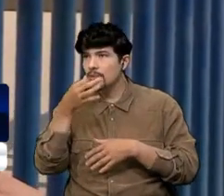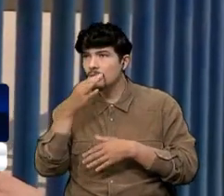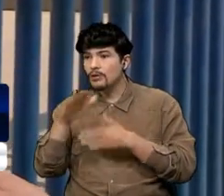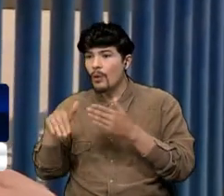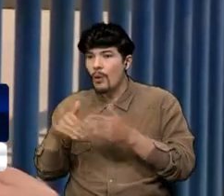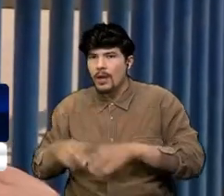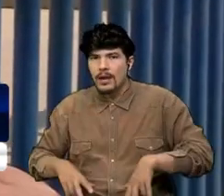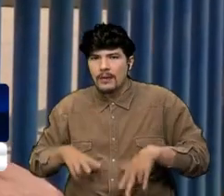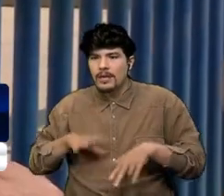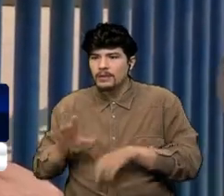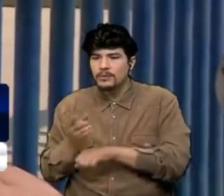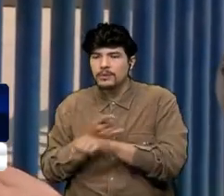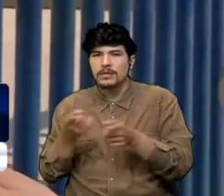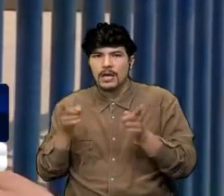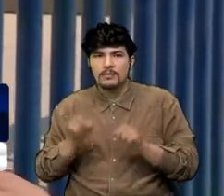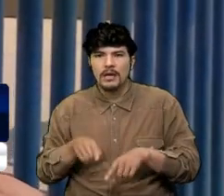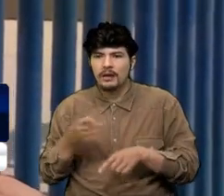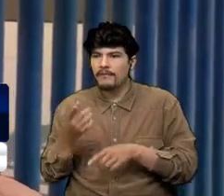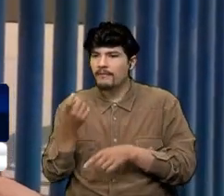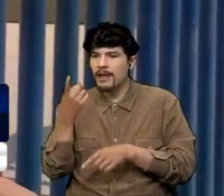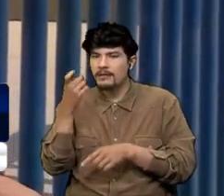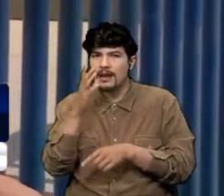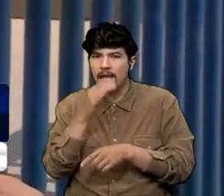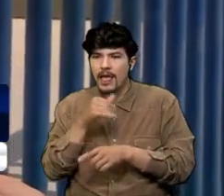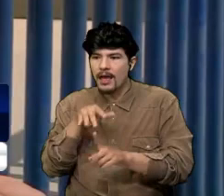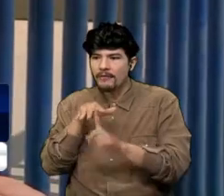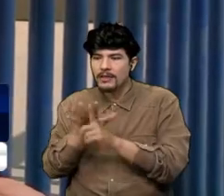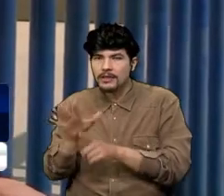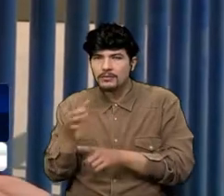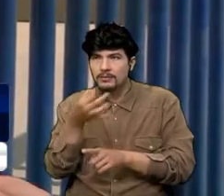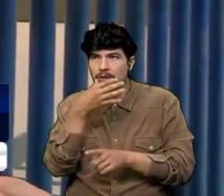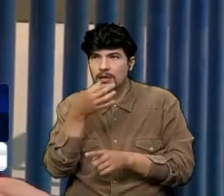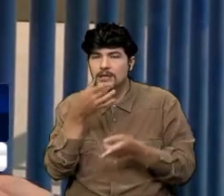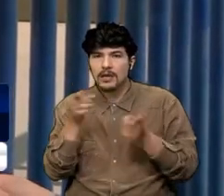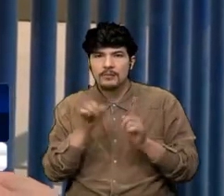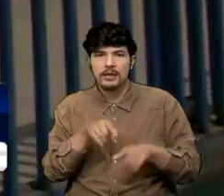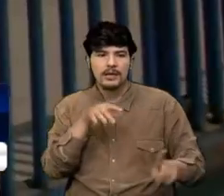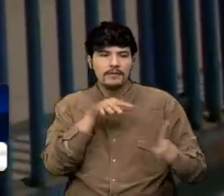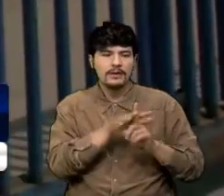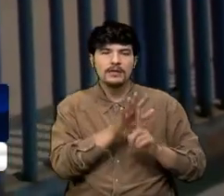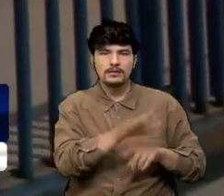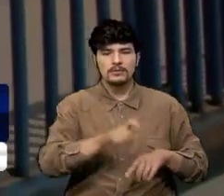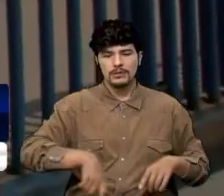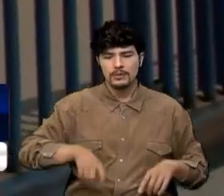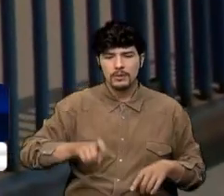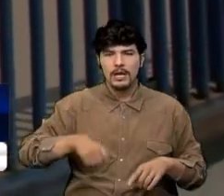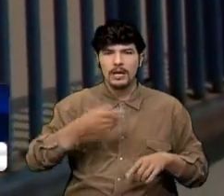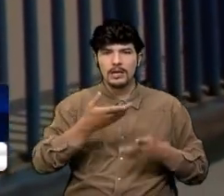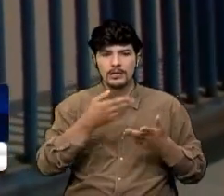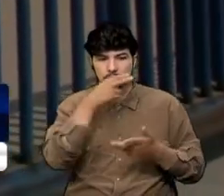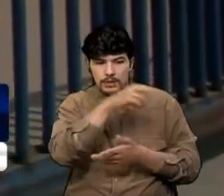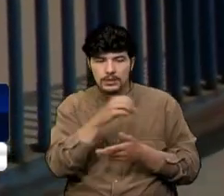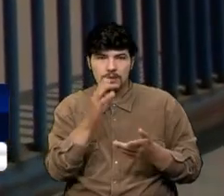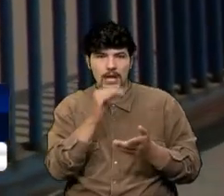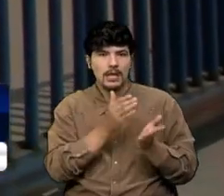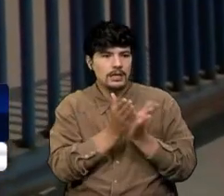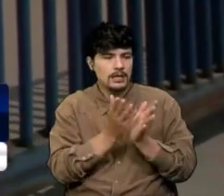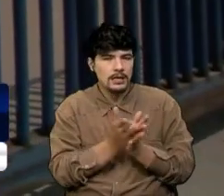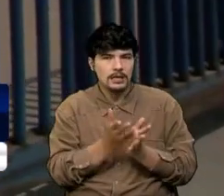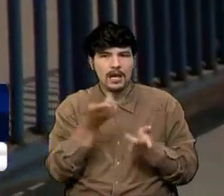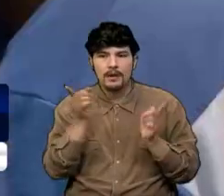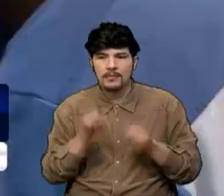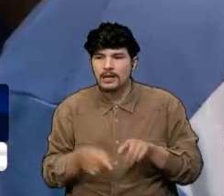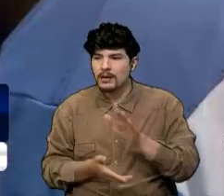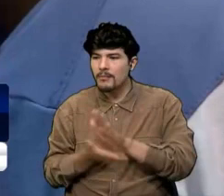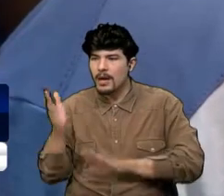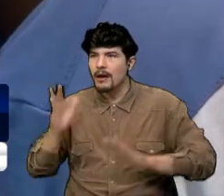las cuales también han incurrido en meses y me tienen perjudicado tanto en la escuela como a los niños. Por otra parte, los envían a vacaciones y tampoco